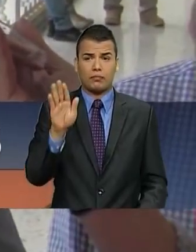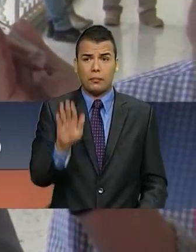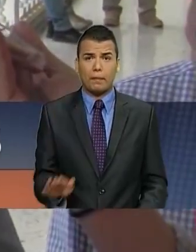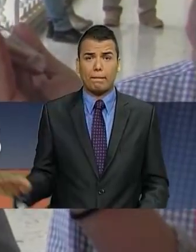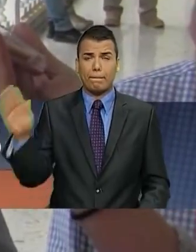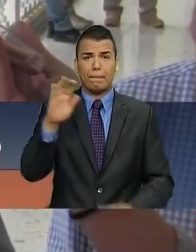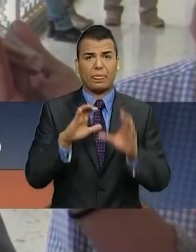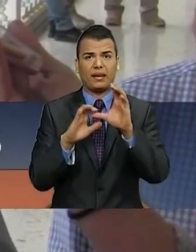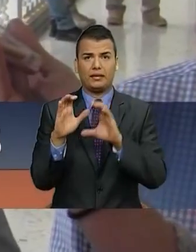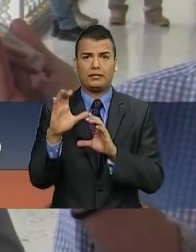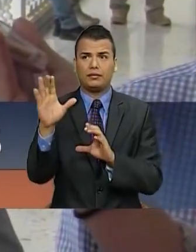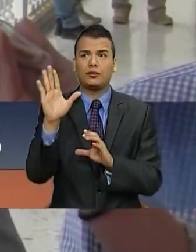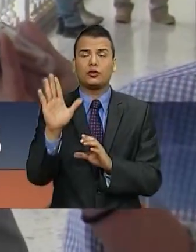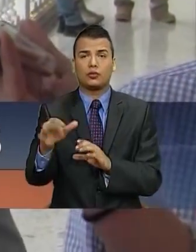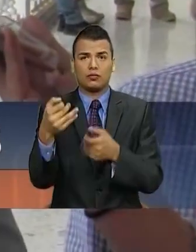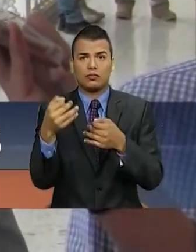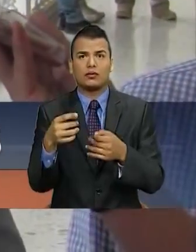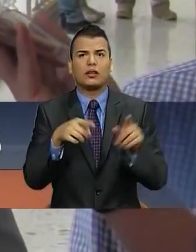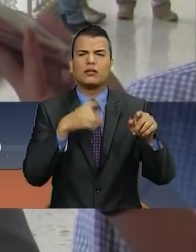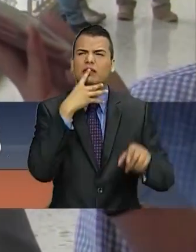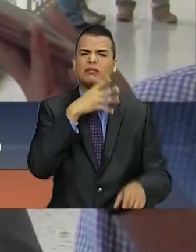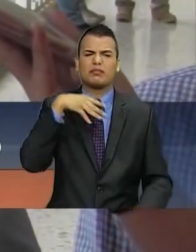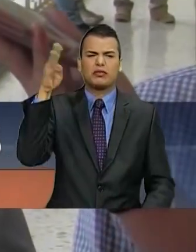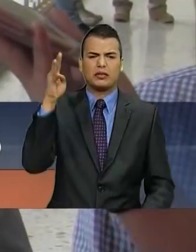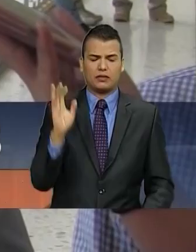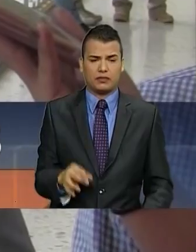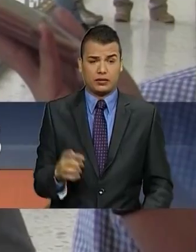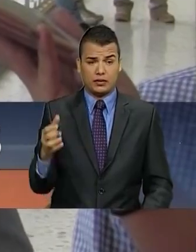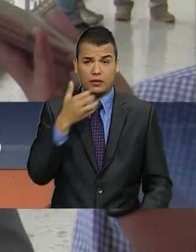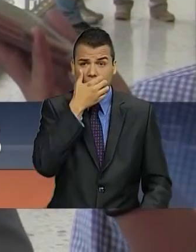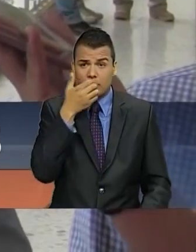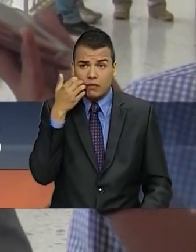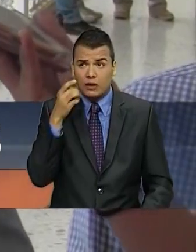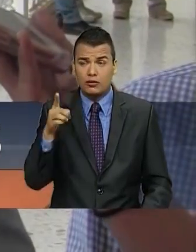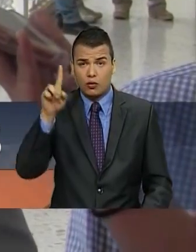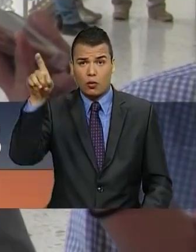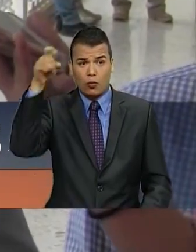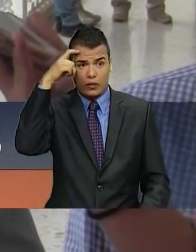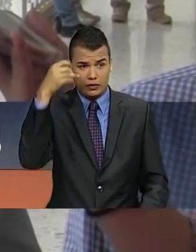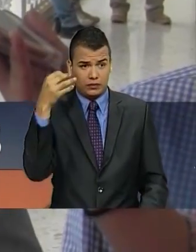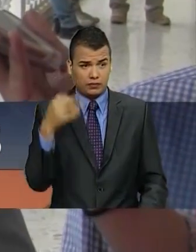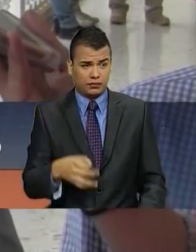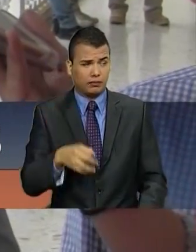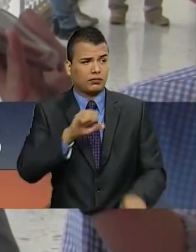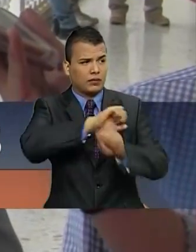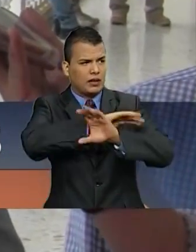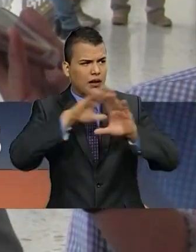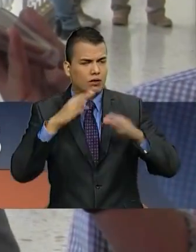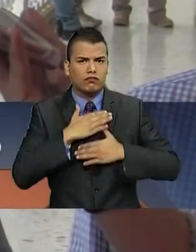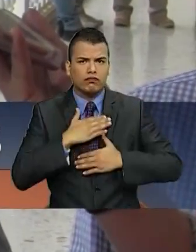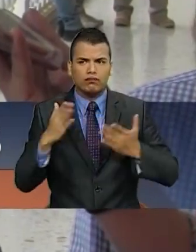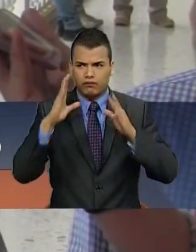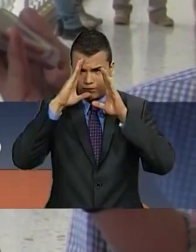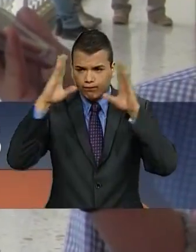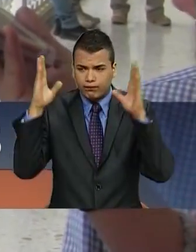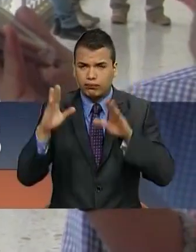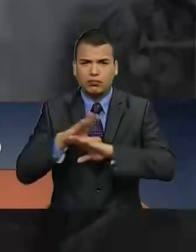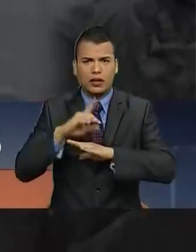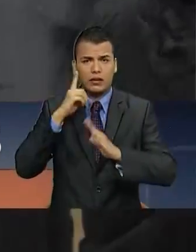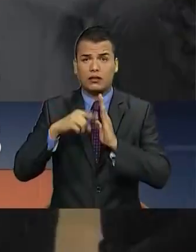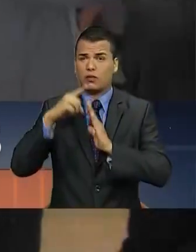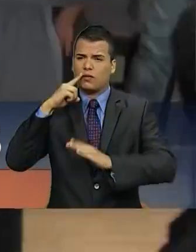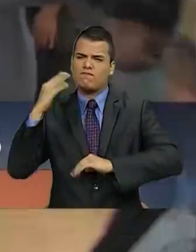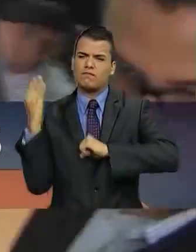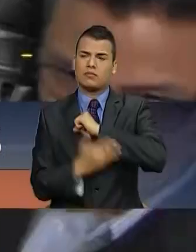Cauca enfrentar disidencias, particularmente de las FARC, donde el gobierno tiene una respuesta clara y nítida. Aplicar todo el peso de la ley a